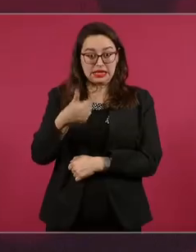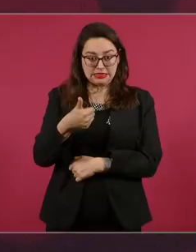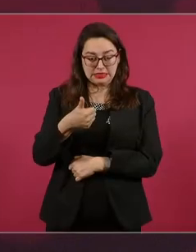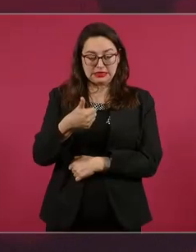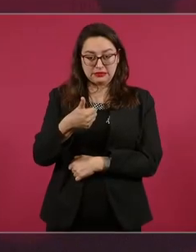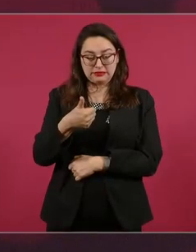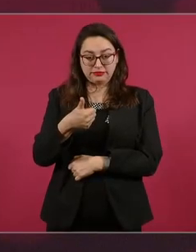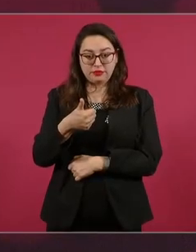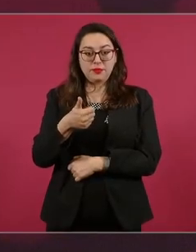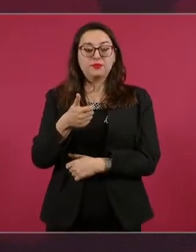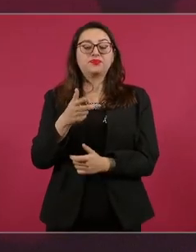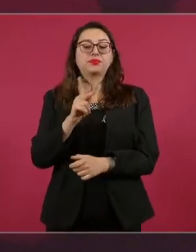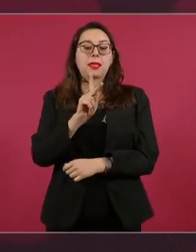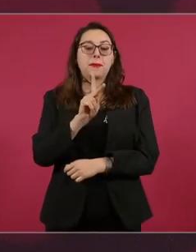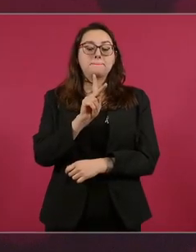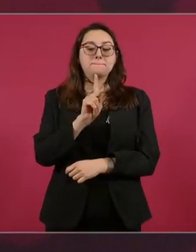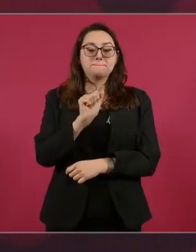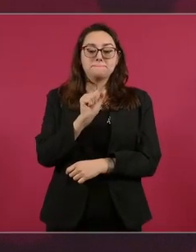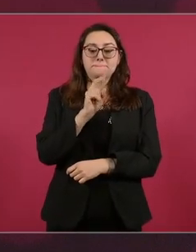Y cuando Peña